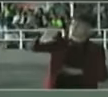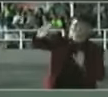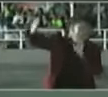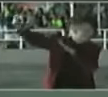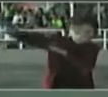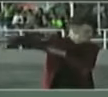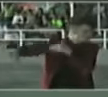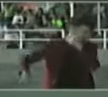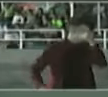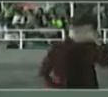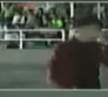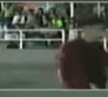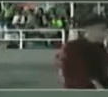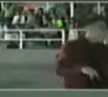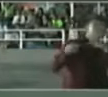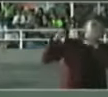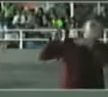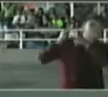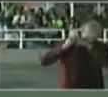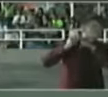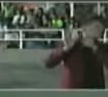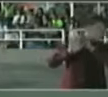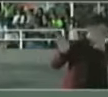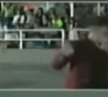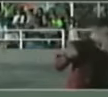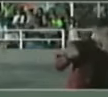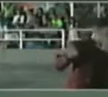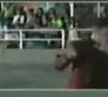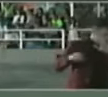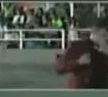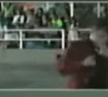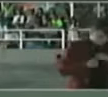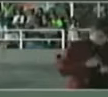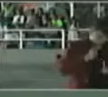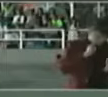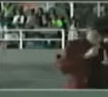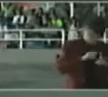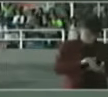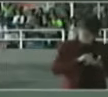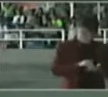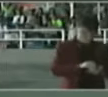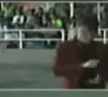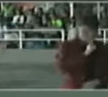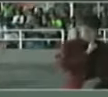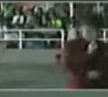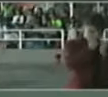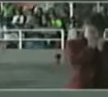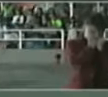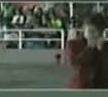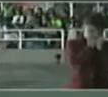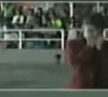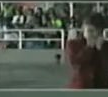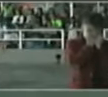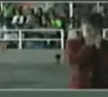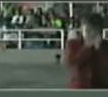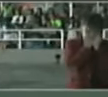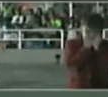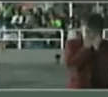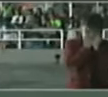su nombre. Pero cuando su propósito de guardar silencio está más firme que nunca, dice: